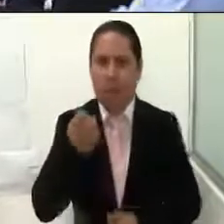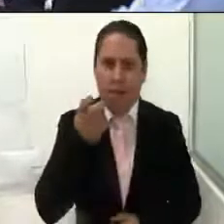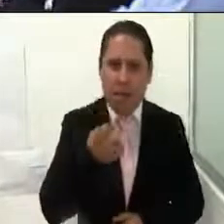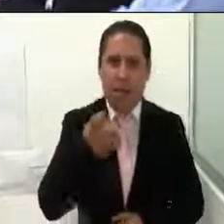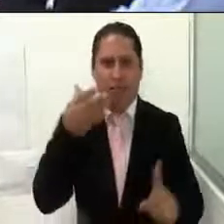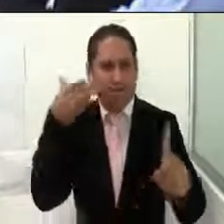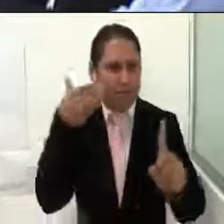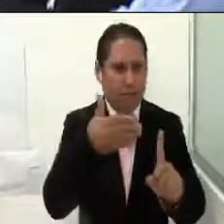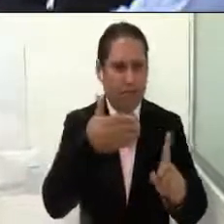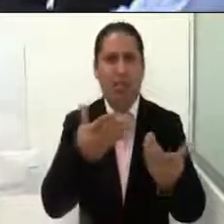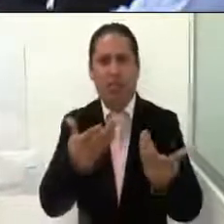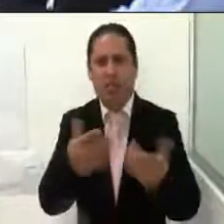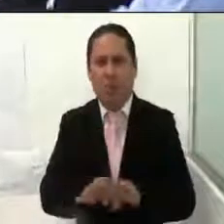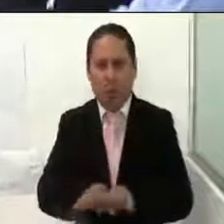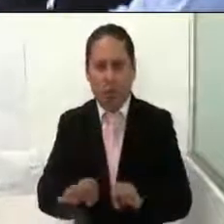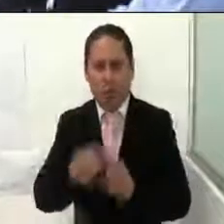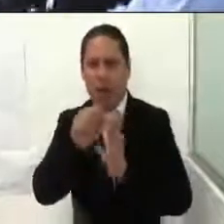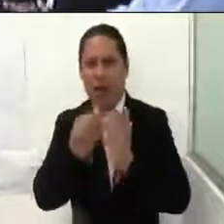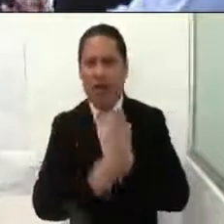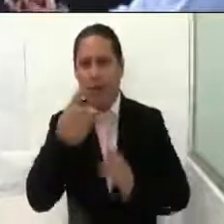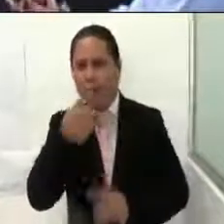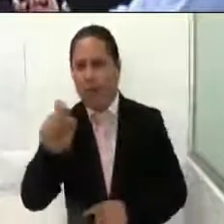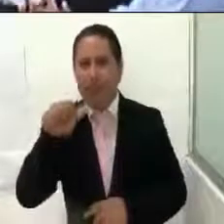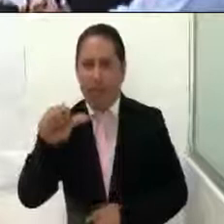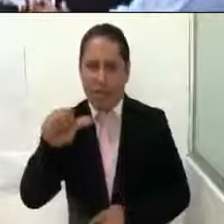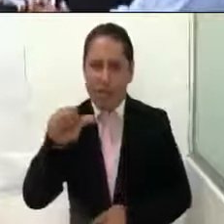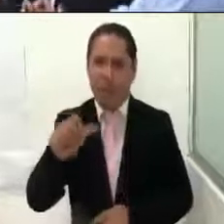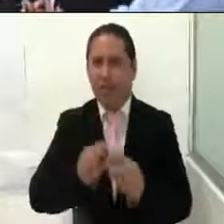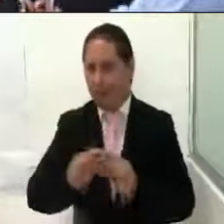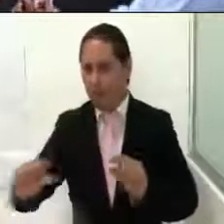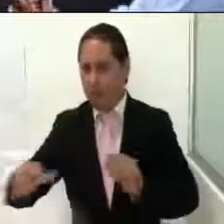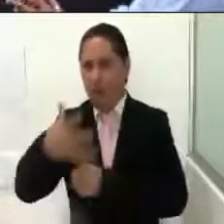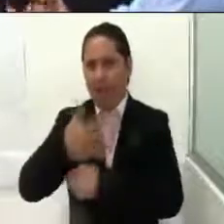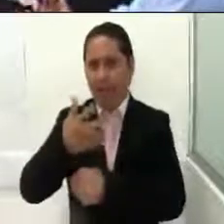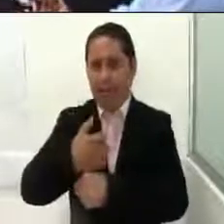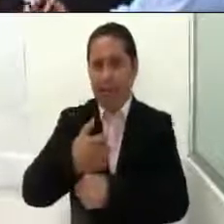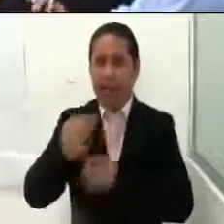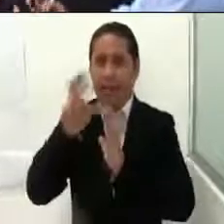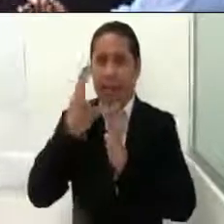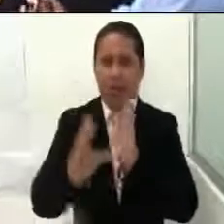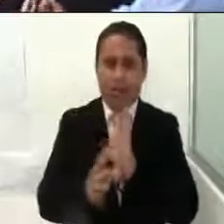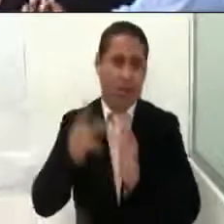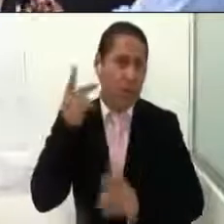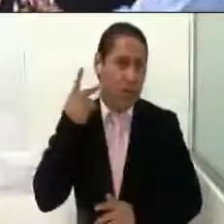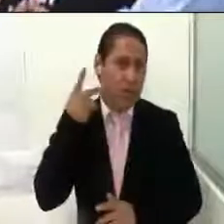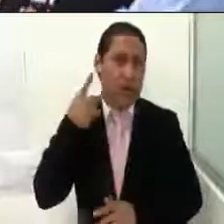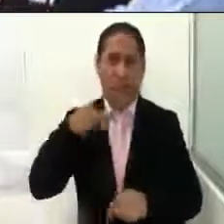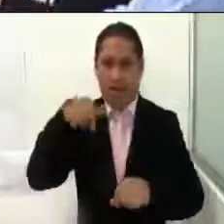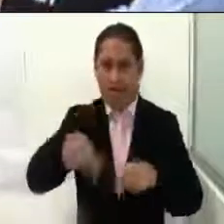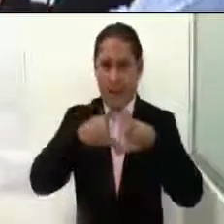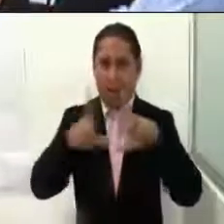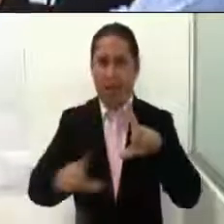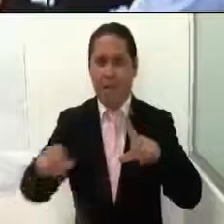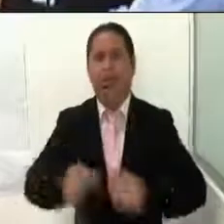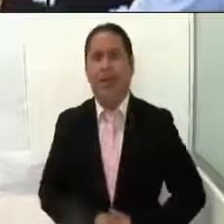a lo establecido en el artículo 116 fracción quinta de la constitución política de los estados unidos mexicanos